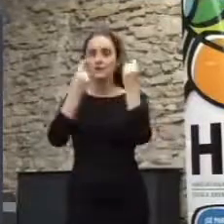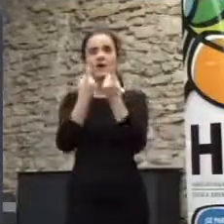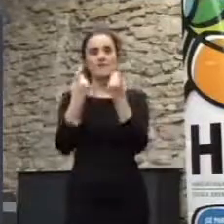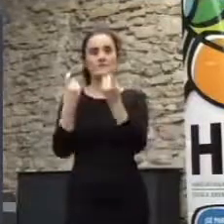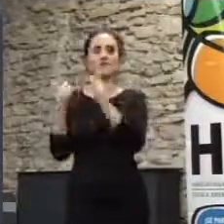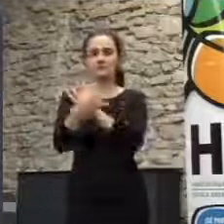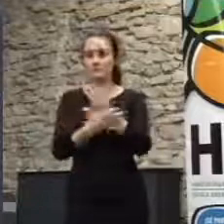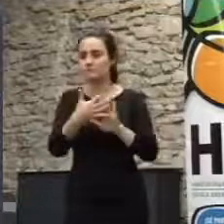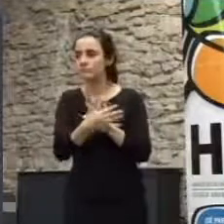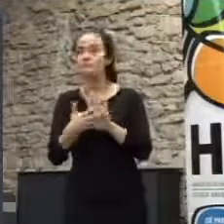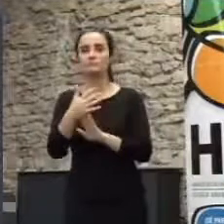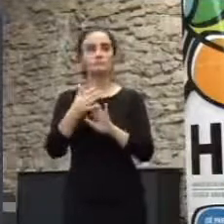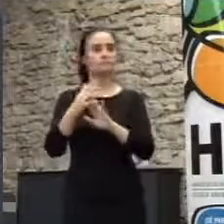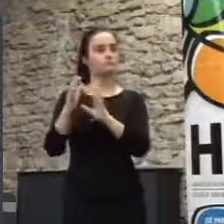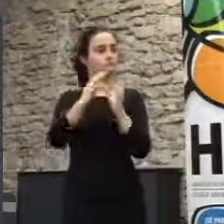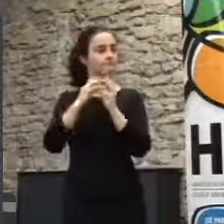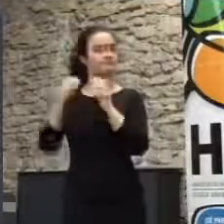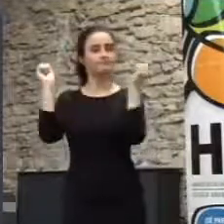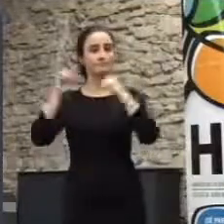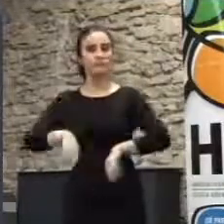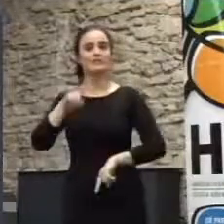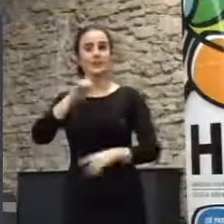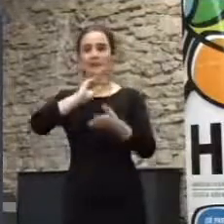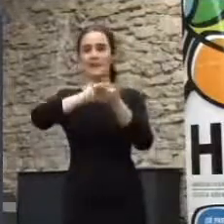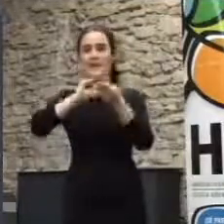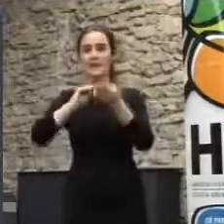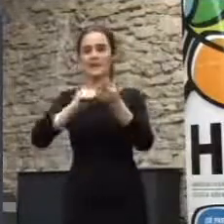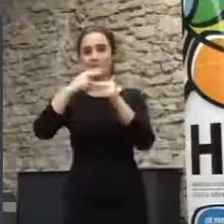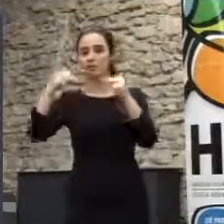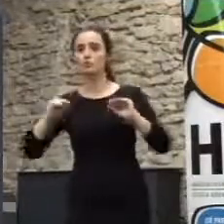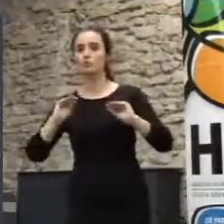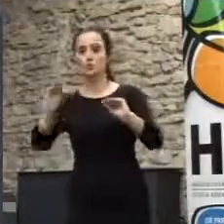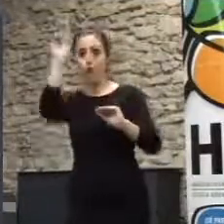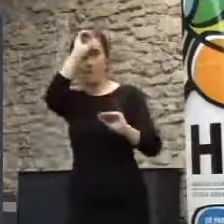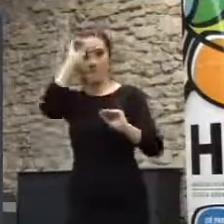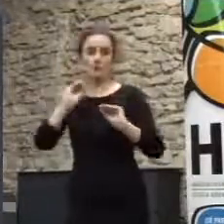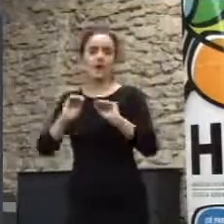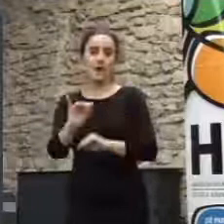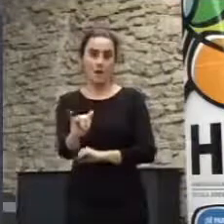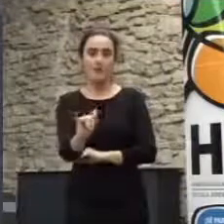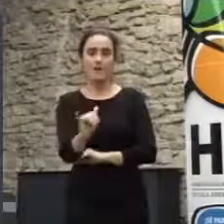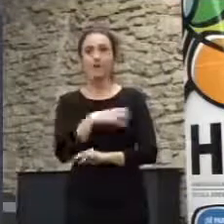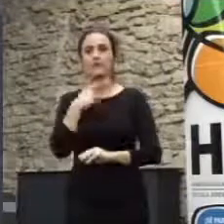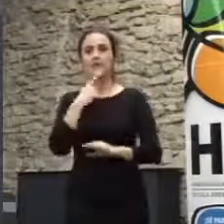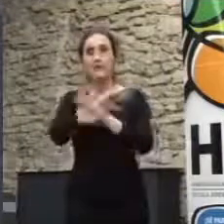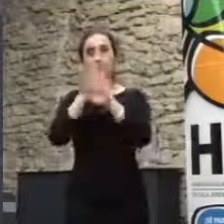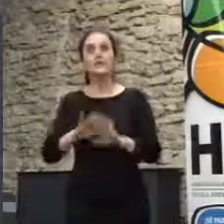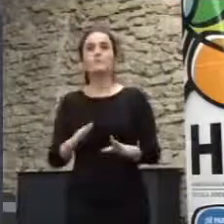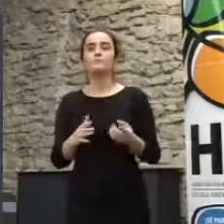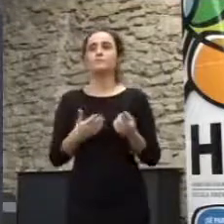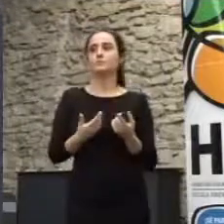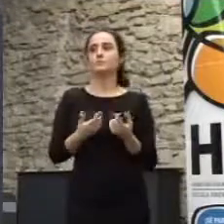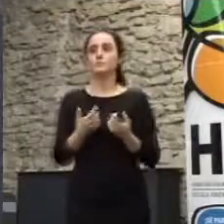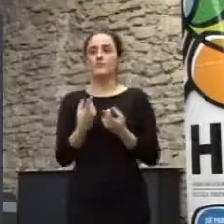hablan, hay un editor que tiene su propio criterio, es decir, se va estableciendo, hay veces que está